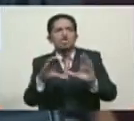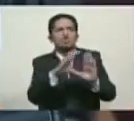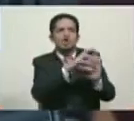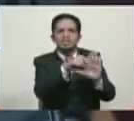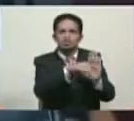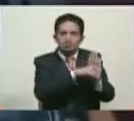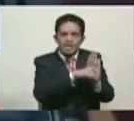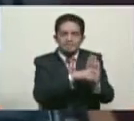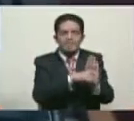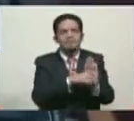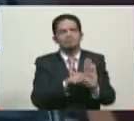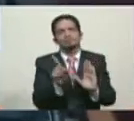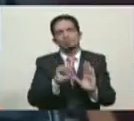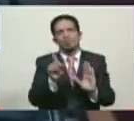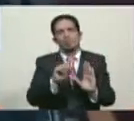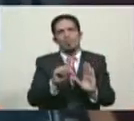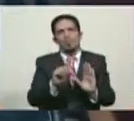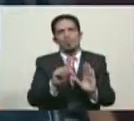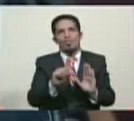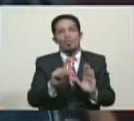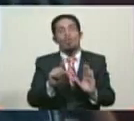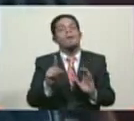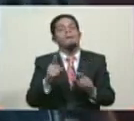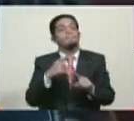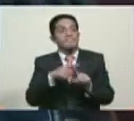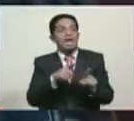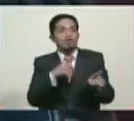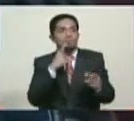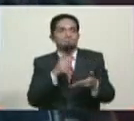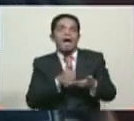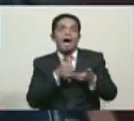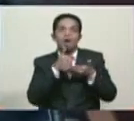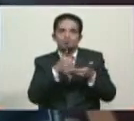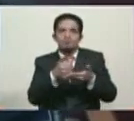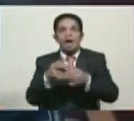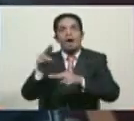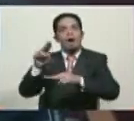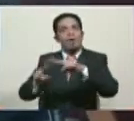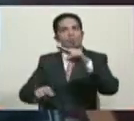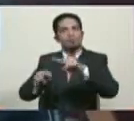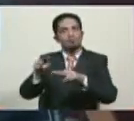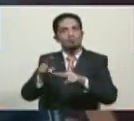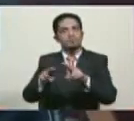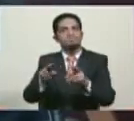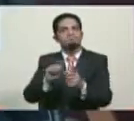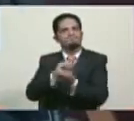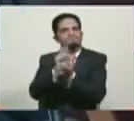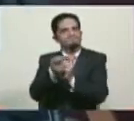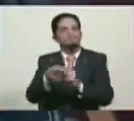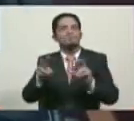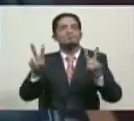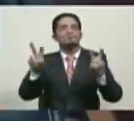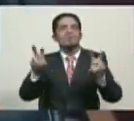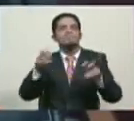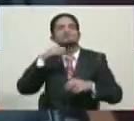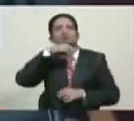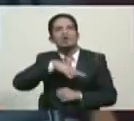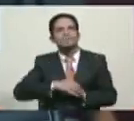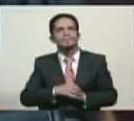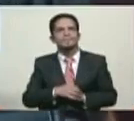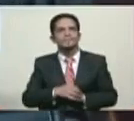constitución, lo que sí eran elementos de arranque importantes para la construcción de la nueva historia. Éramos, para el